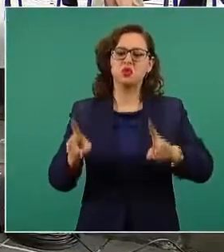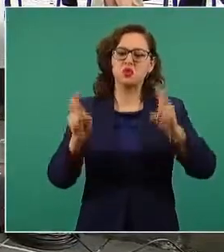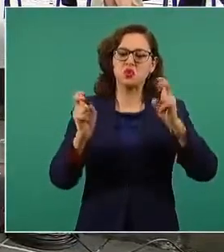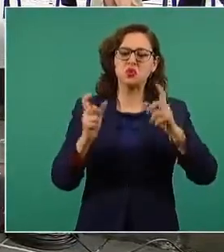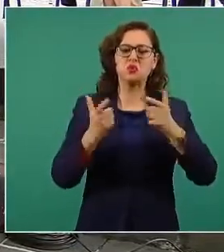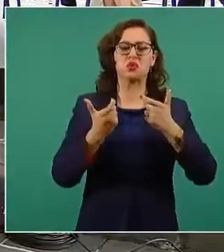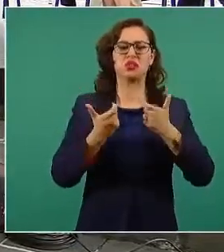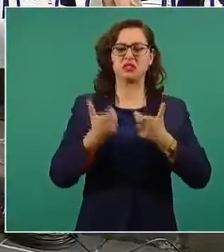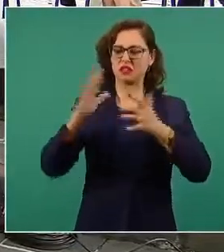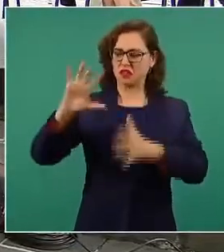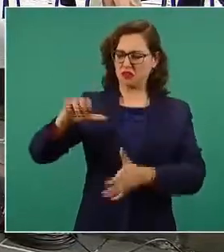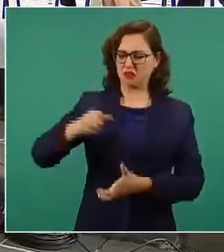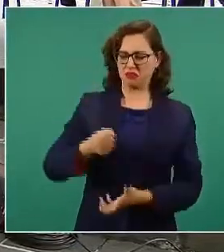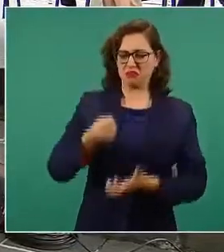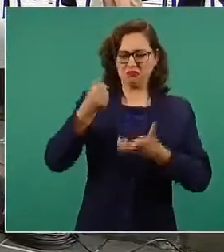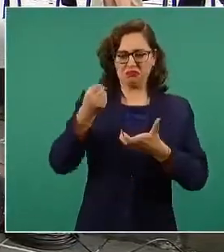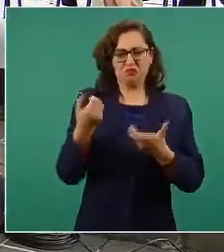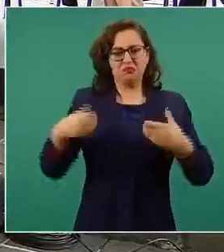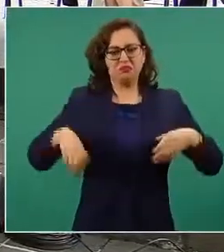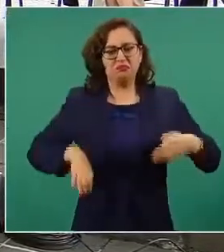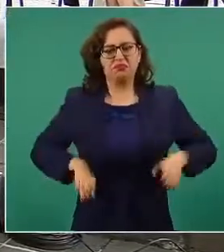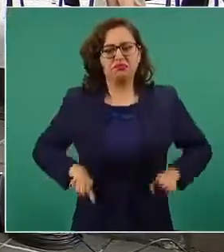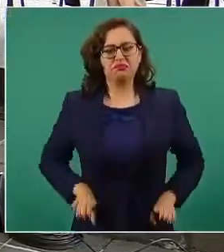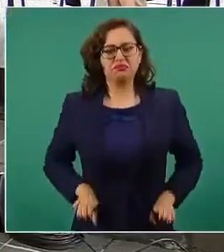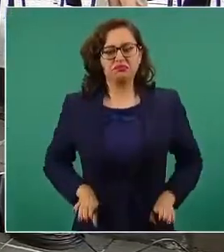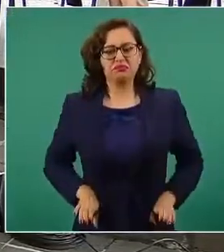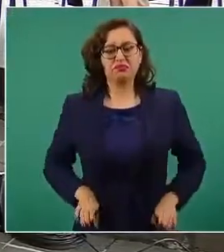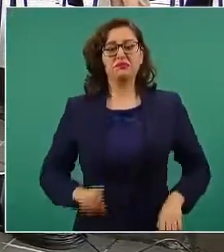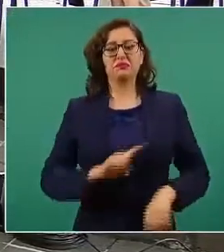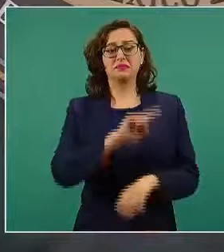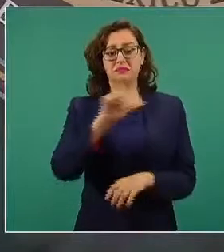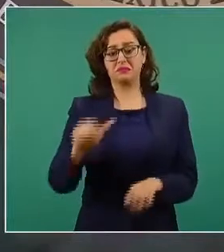decir del periodo neoliberal